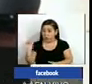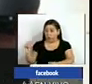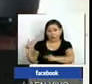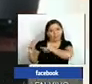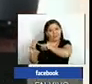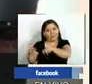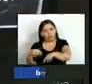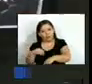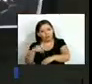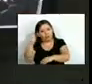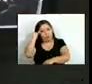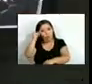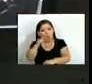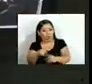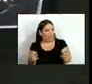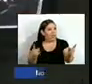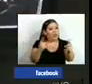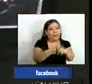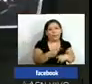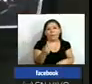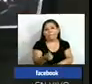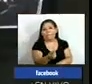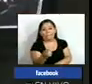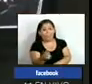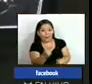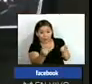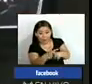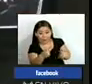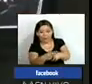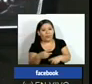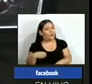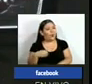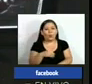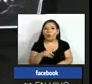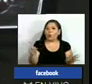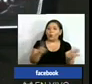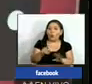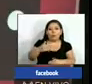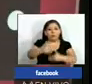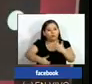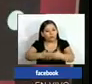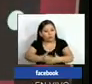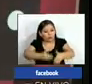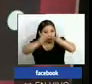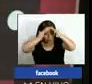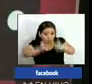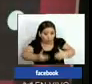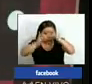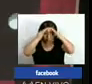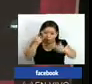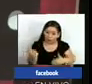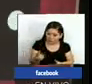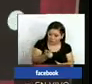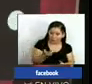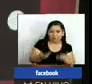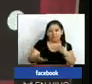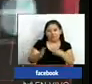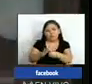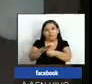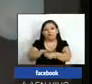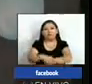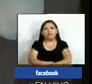señalaron quienes lo crearon, no es reemplazar al personal médico, sino agilizar el proceso de atención en posibles